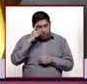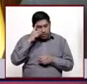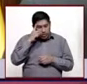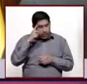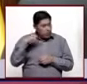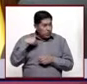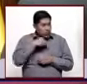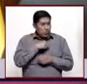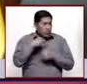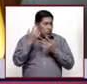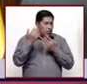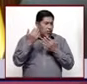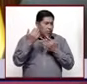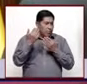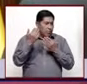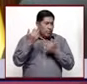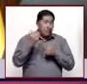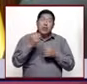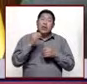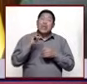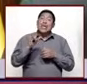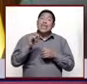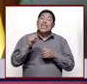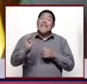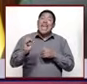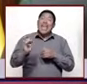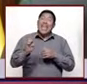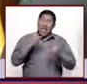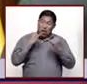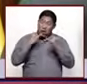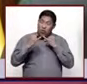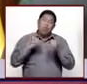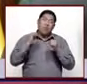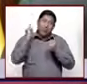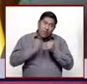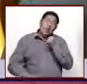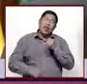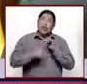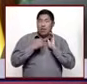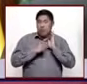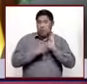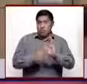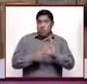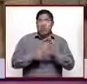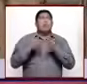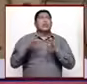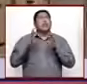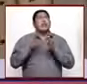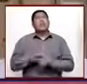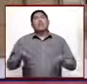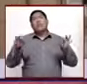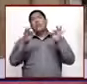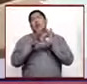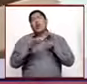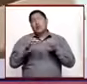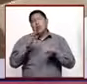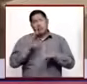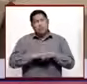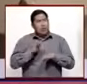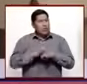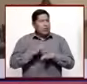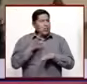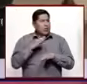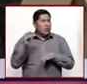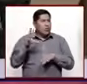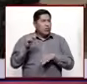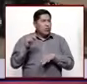que esperar de que el INE muestre el informe final. Entonces, yo creo que es importante discutir en su debido momento y